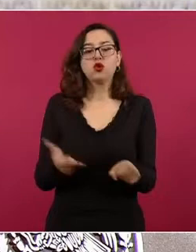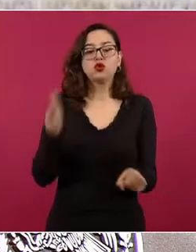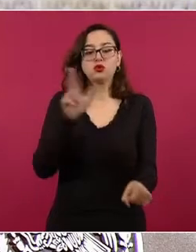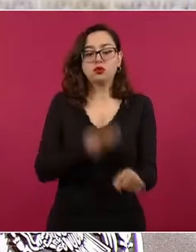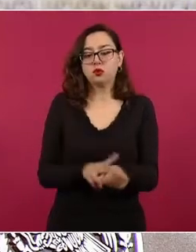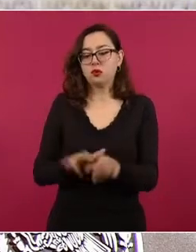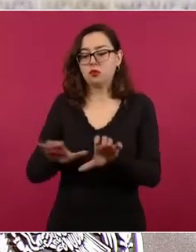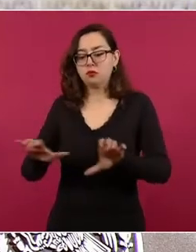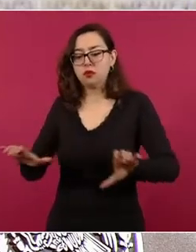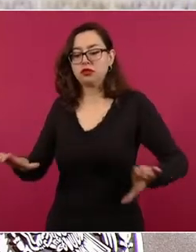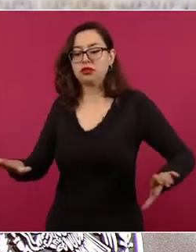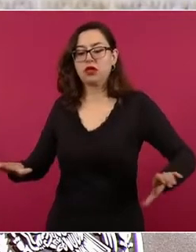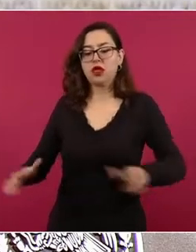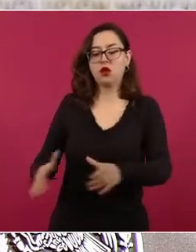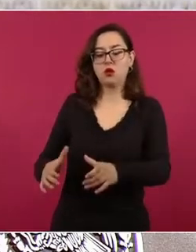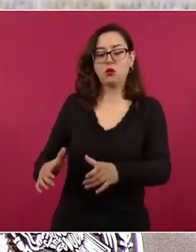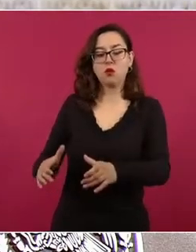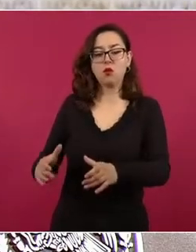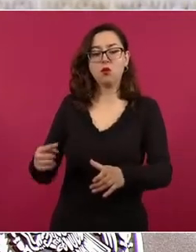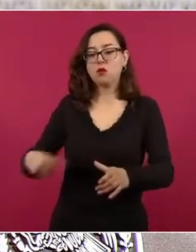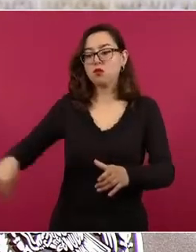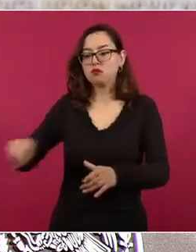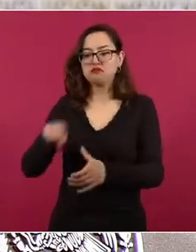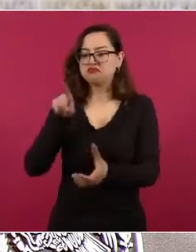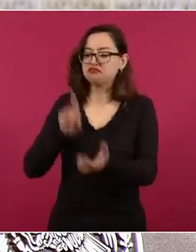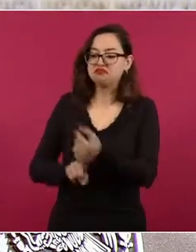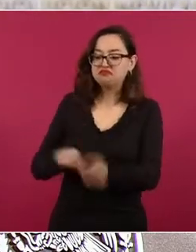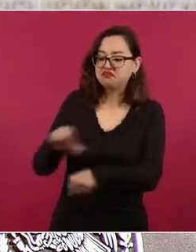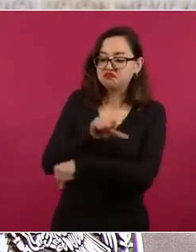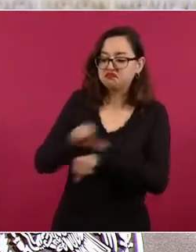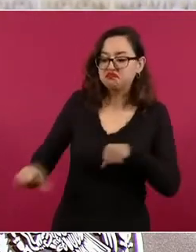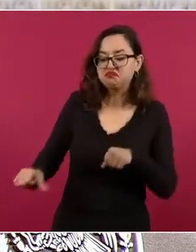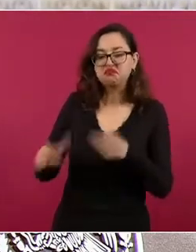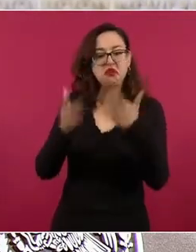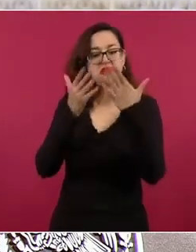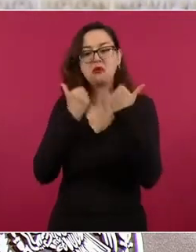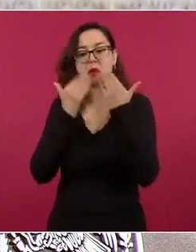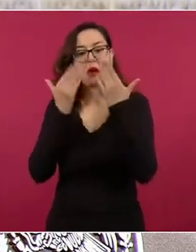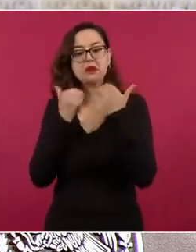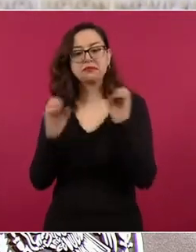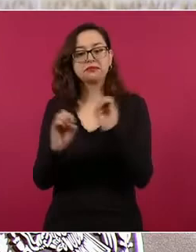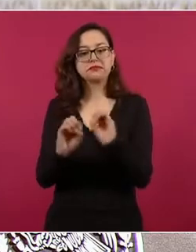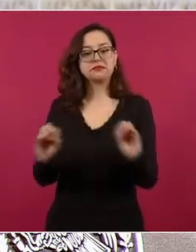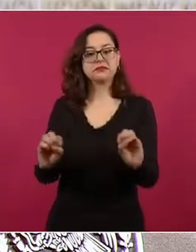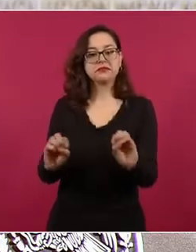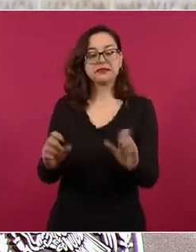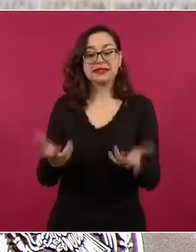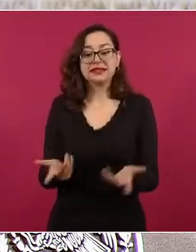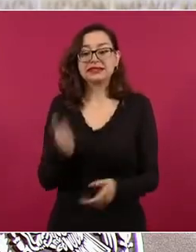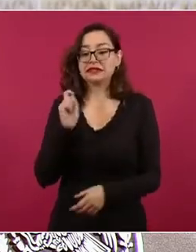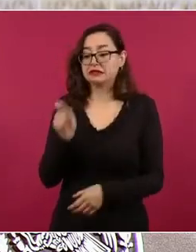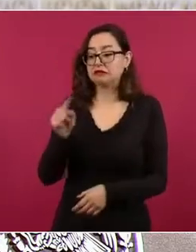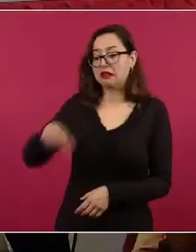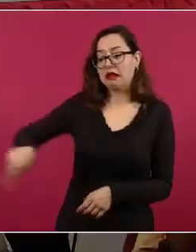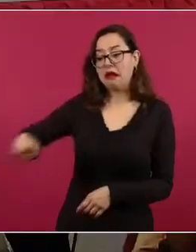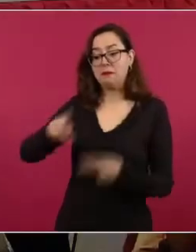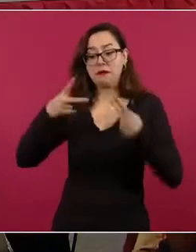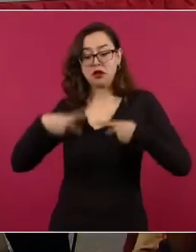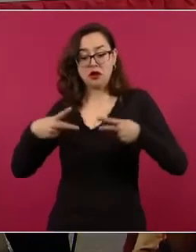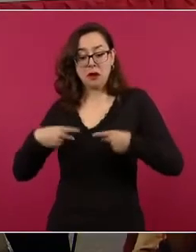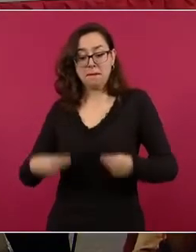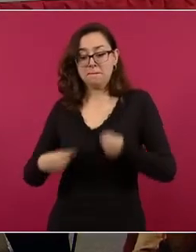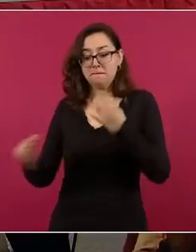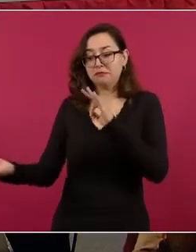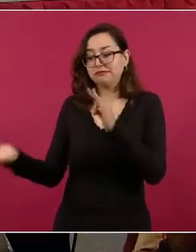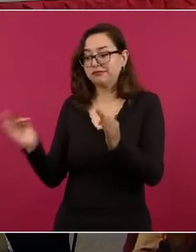de Coayoyutla que no hay quirófano en este momento. Es decir, la gente que ahí habita pues se tiene